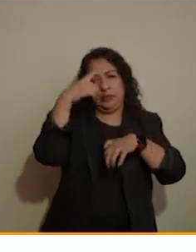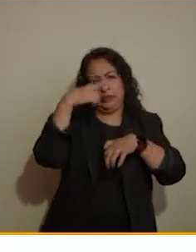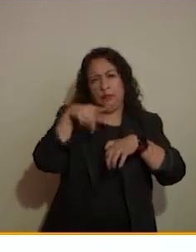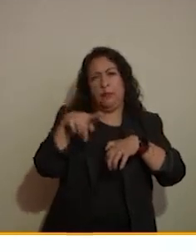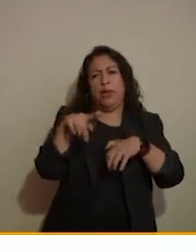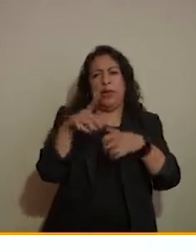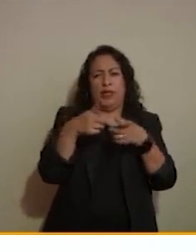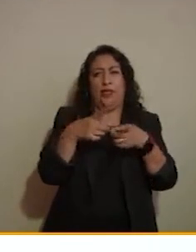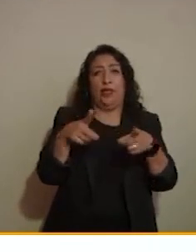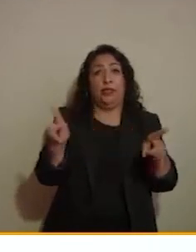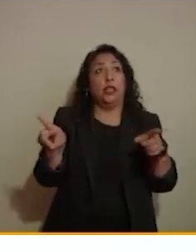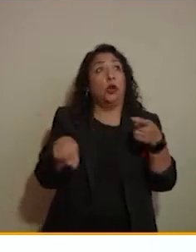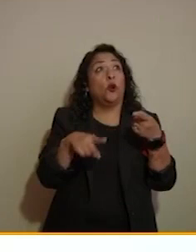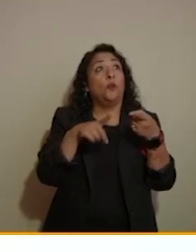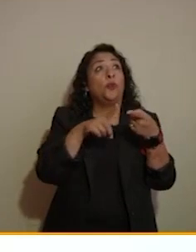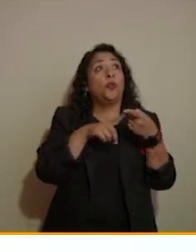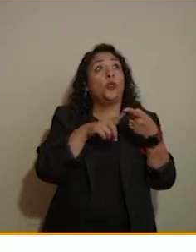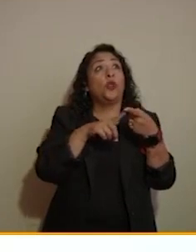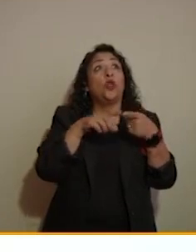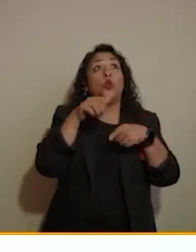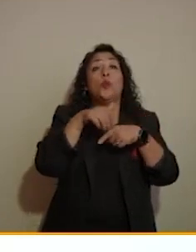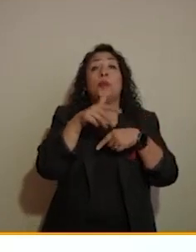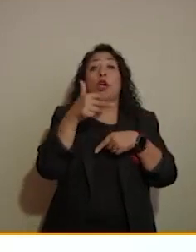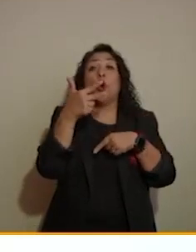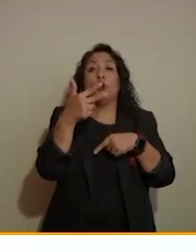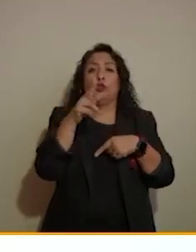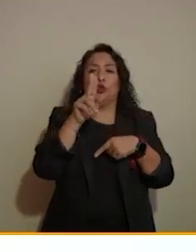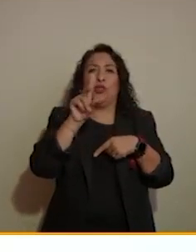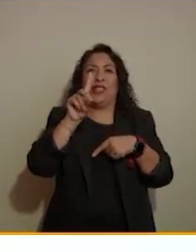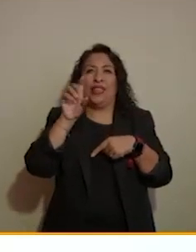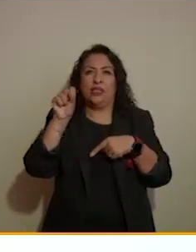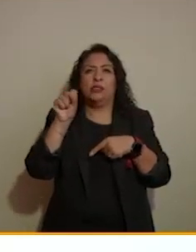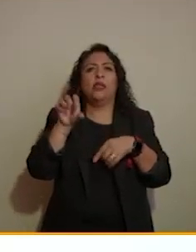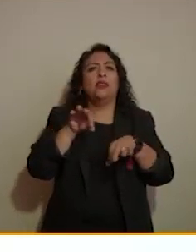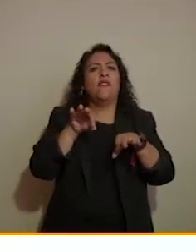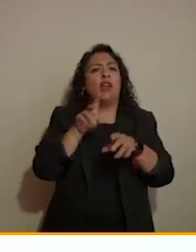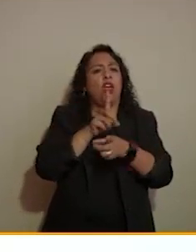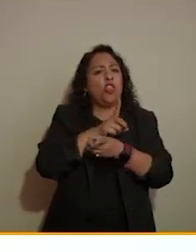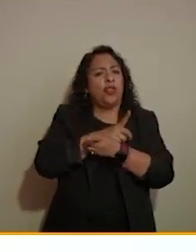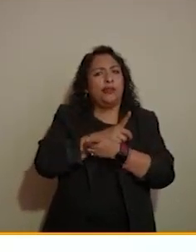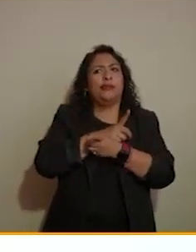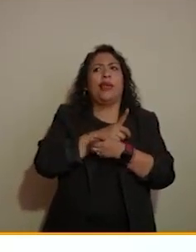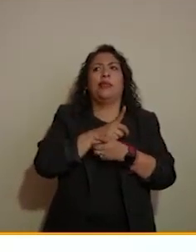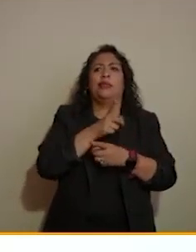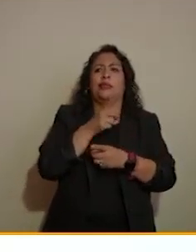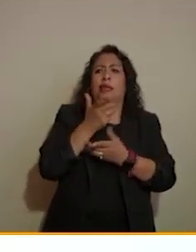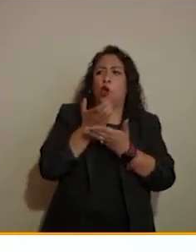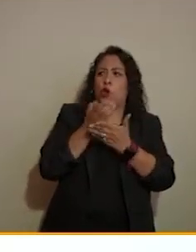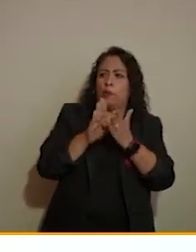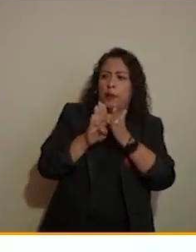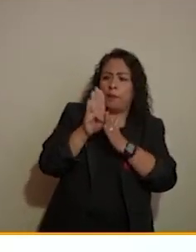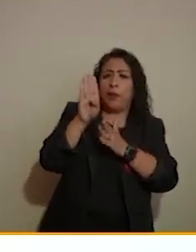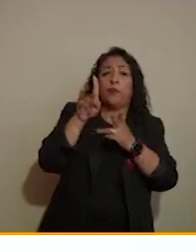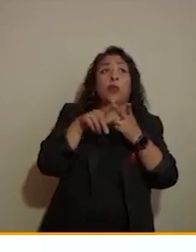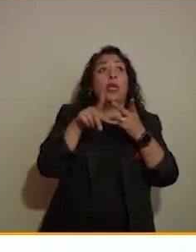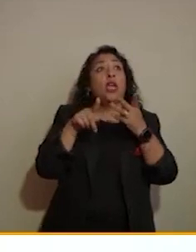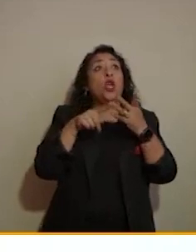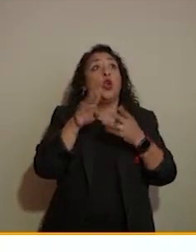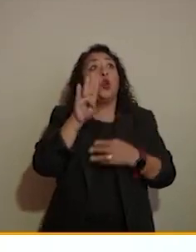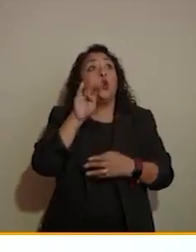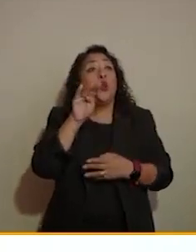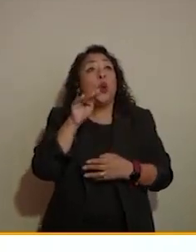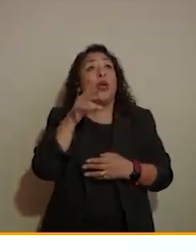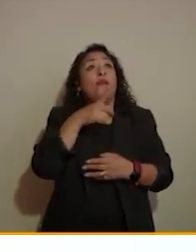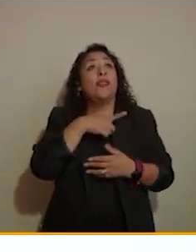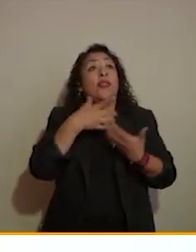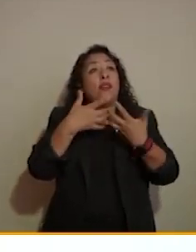desarrollo. Uno es el ODS 8, de trabajo decente y crecimiento económico, el 9, de